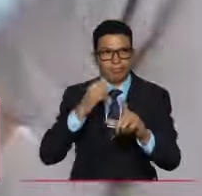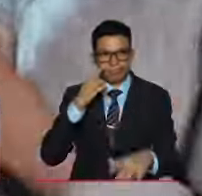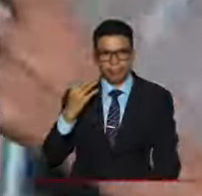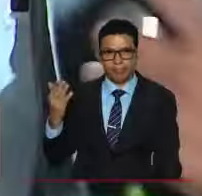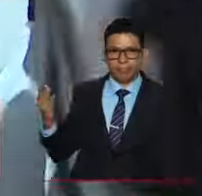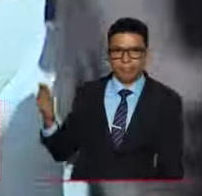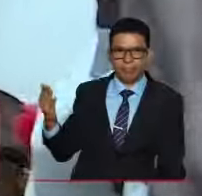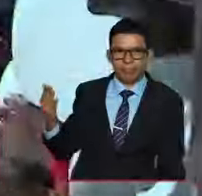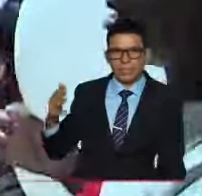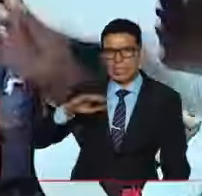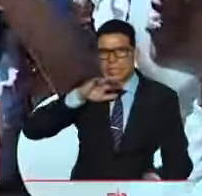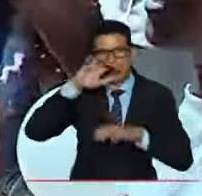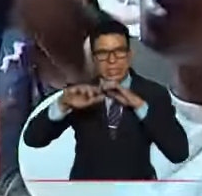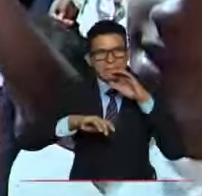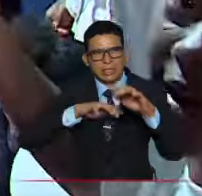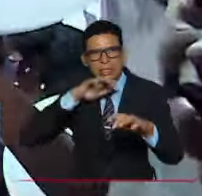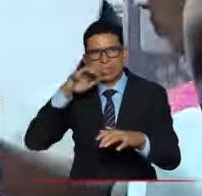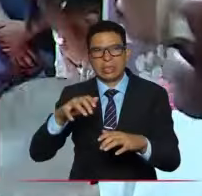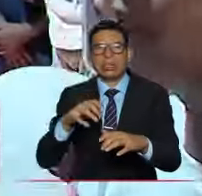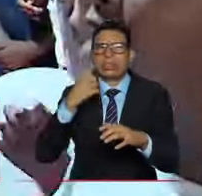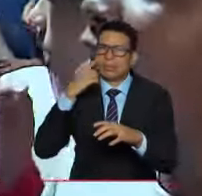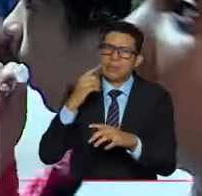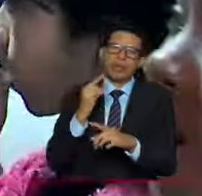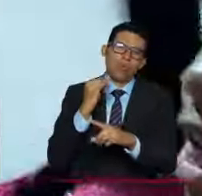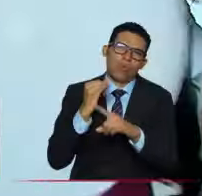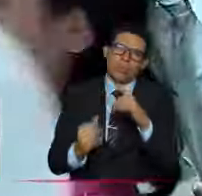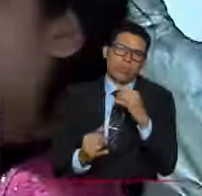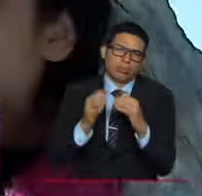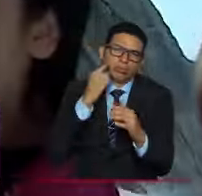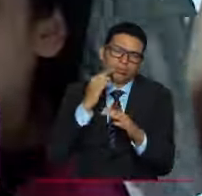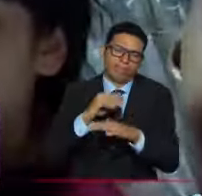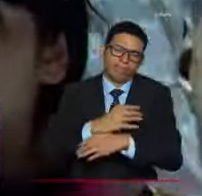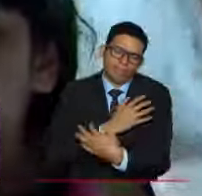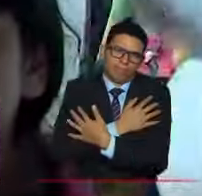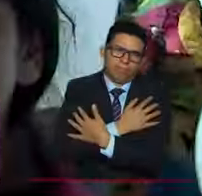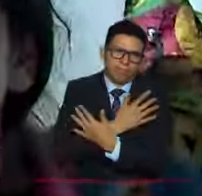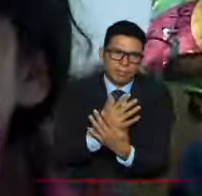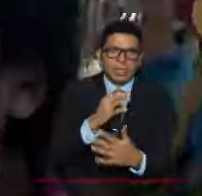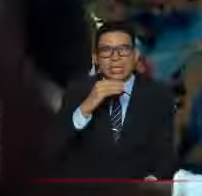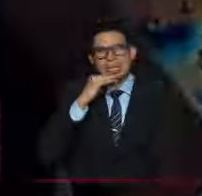el sonido de todos estos niños que se han unido para darle el último adiós a la pequeña Salomé.